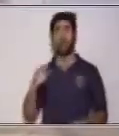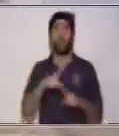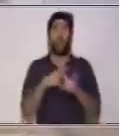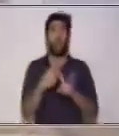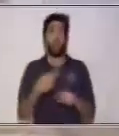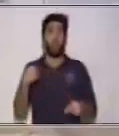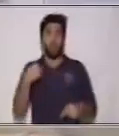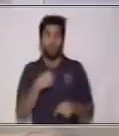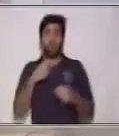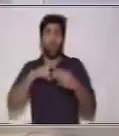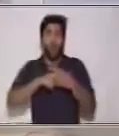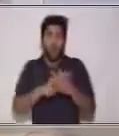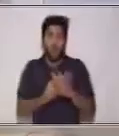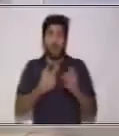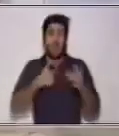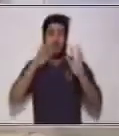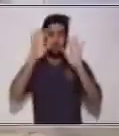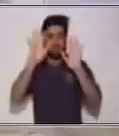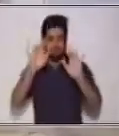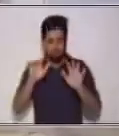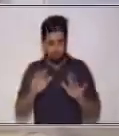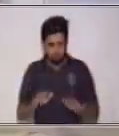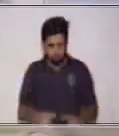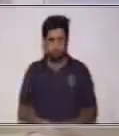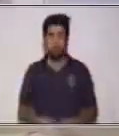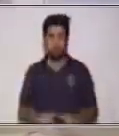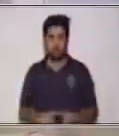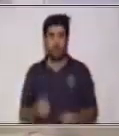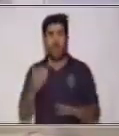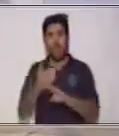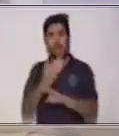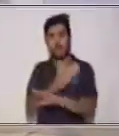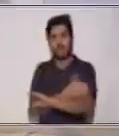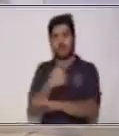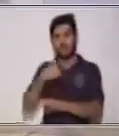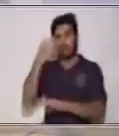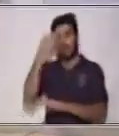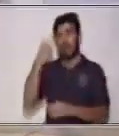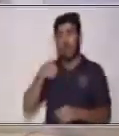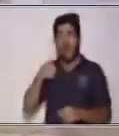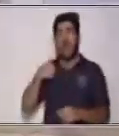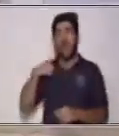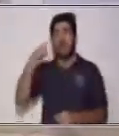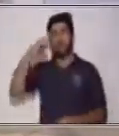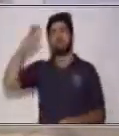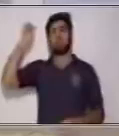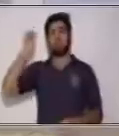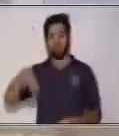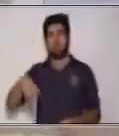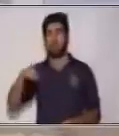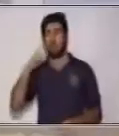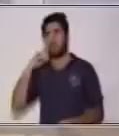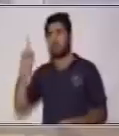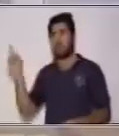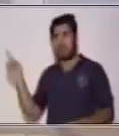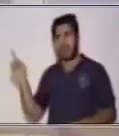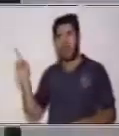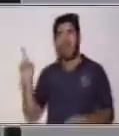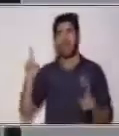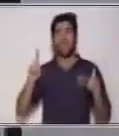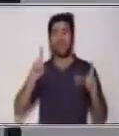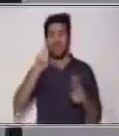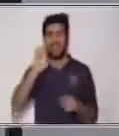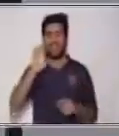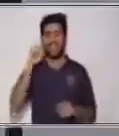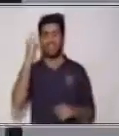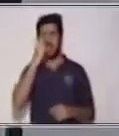activamos esos presaberes, es el cuerpo o desarrollo. Muy bien, este dice